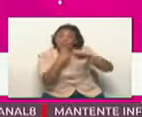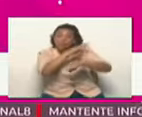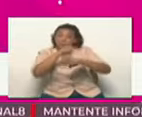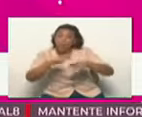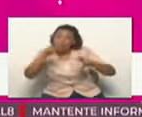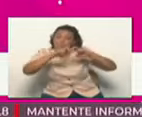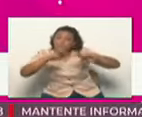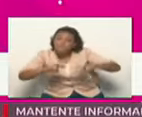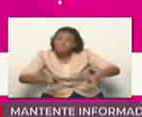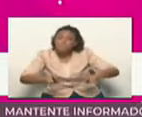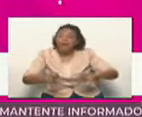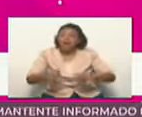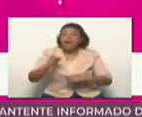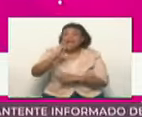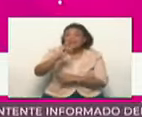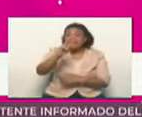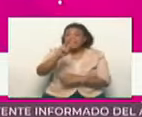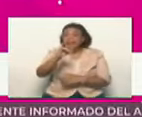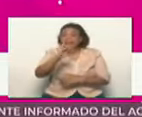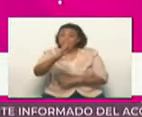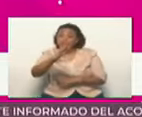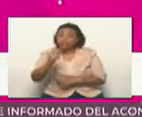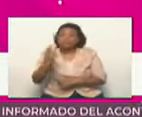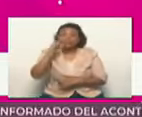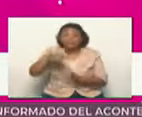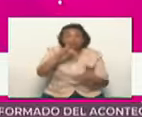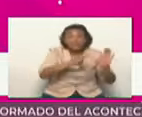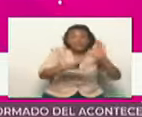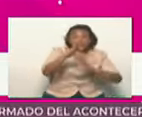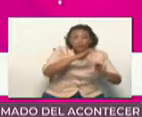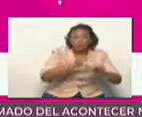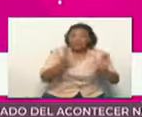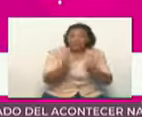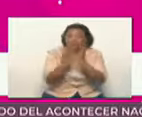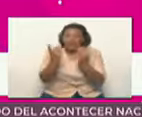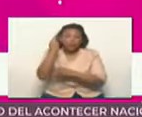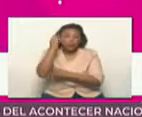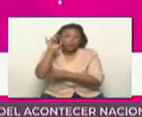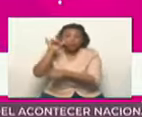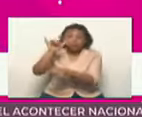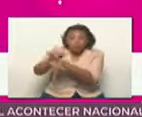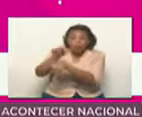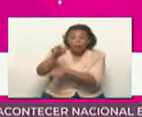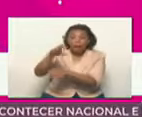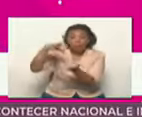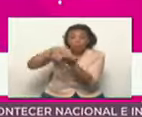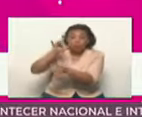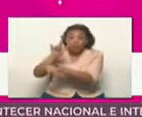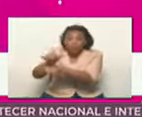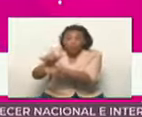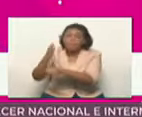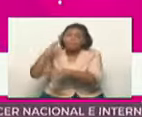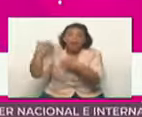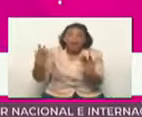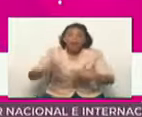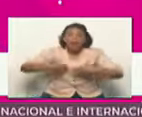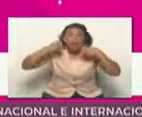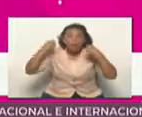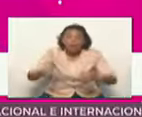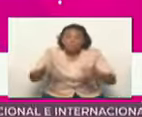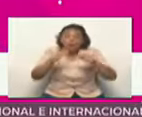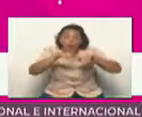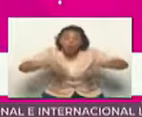Investigaciones Científicas, IBIC, así como a la Oficina de Ciencia y Tecnología del Estado Sucre de Venezuela. ¿Para qué? Para recuperar esta